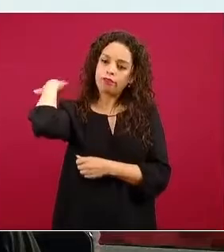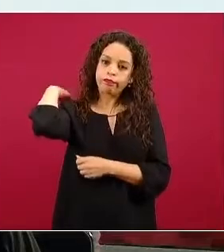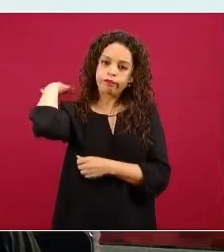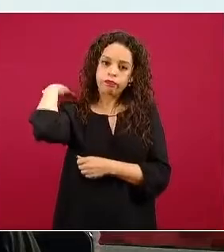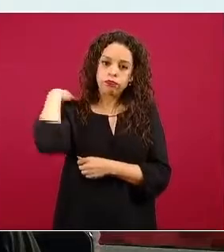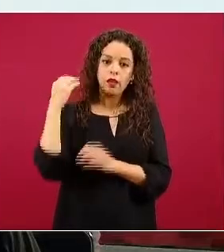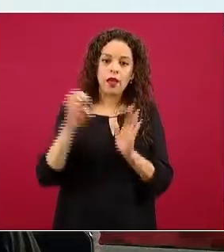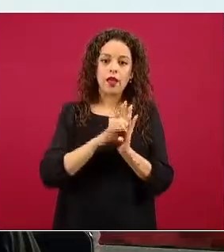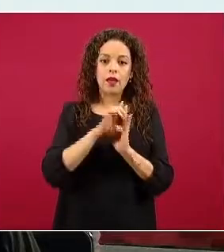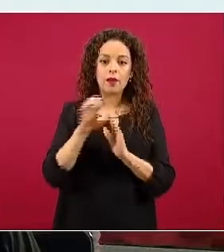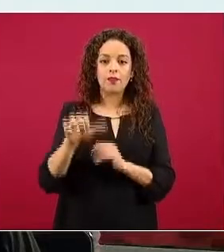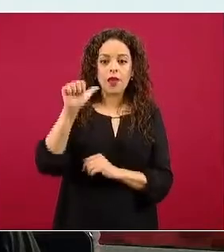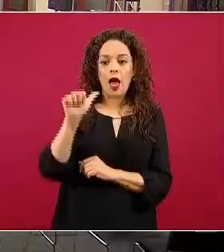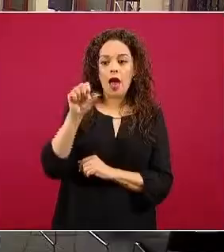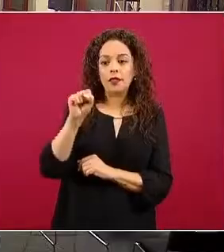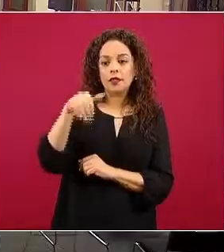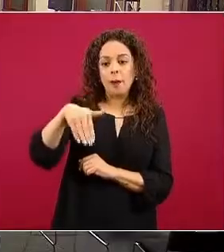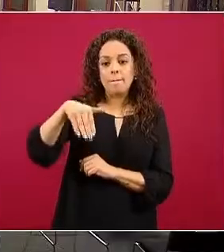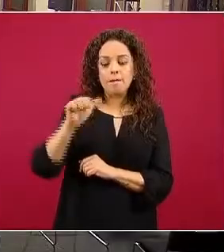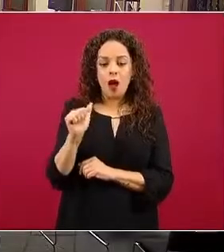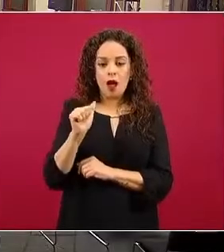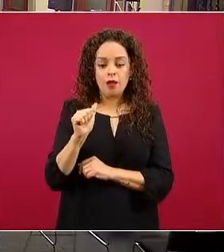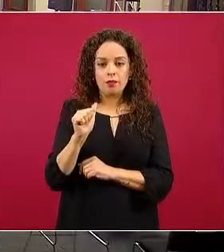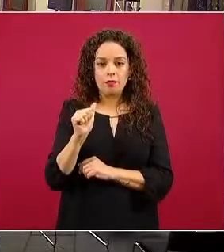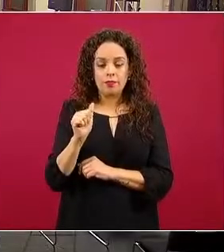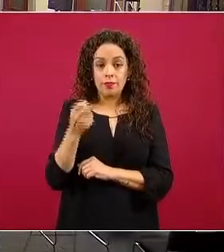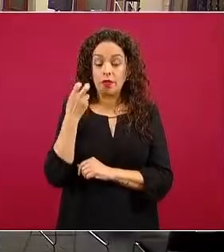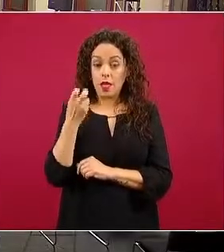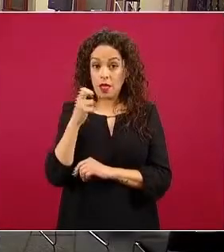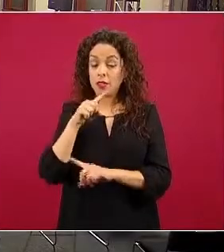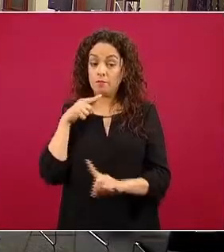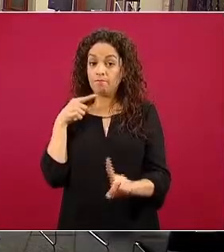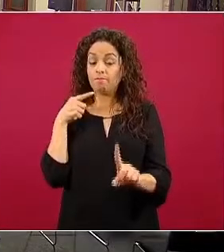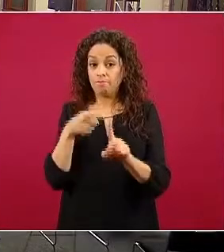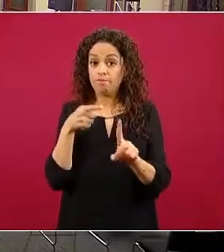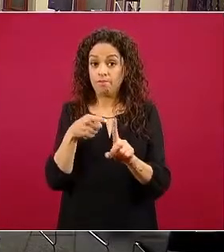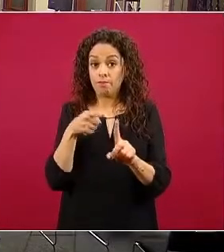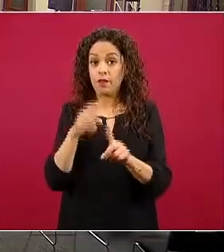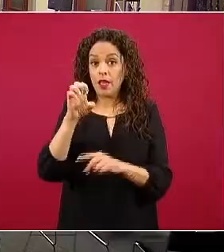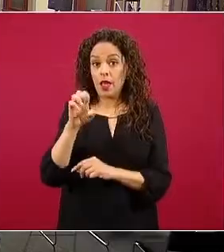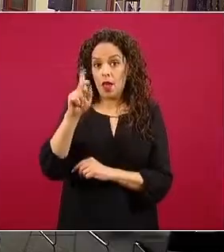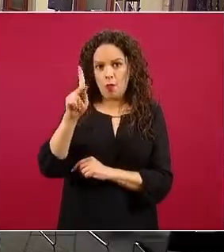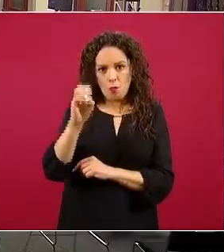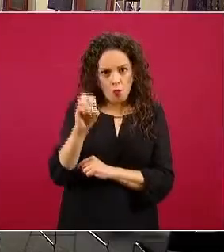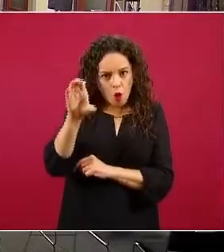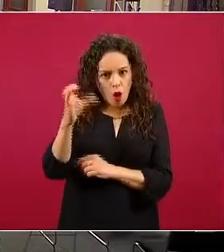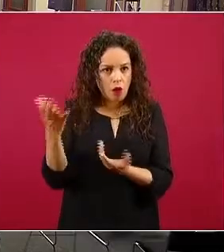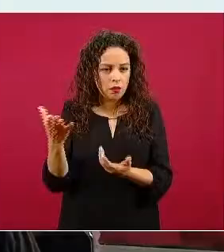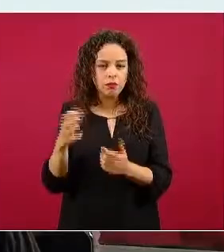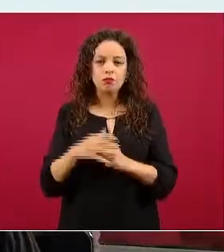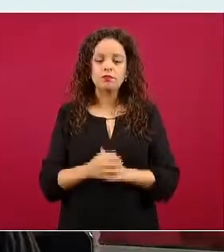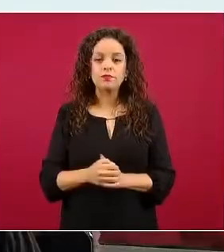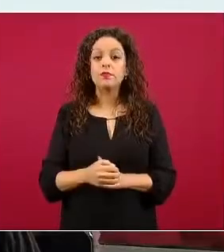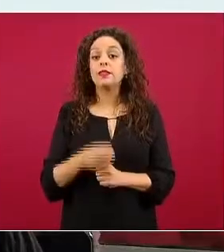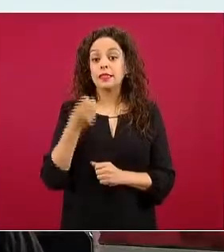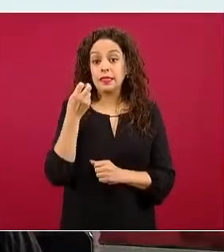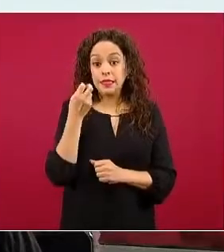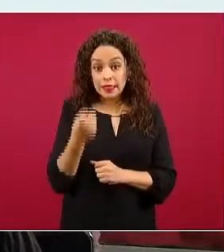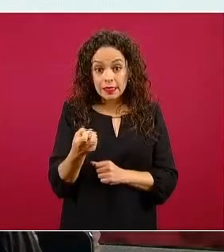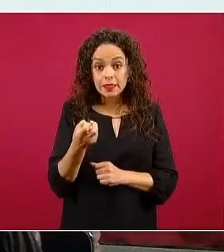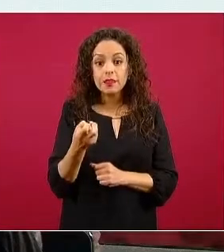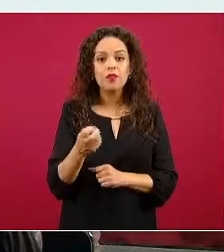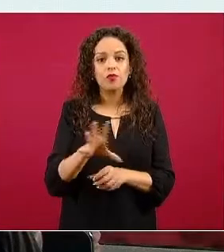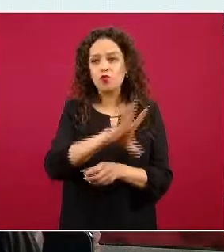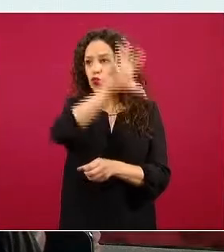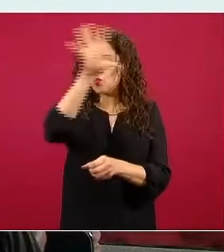crónica, como puede ser el asma, ¿sí? El asma es una EPOC. Y entonces con esto